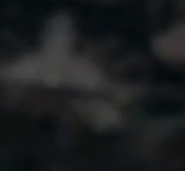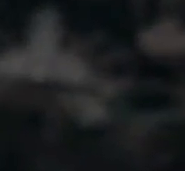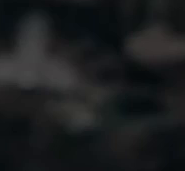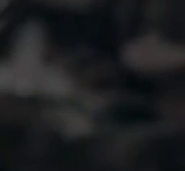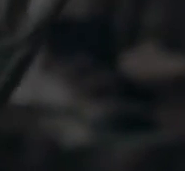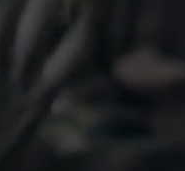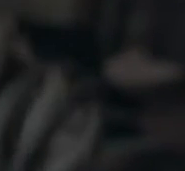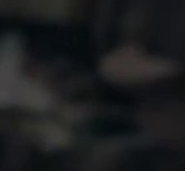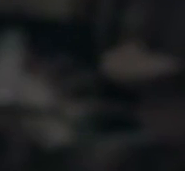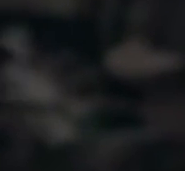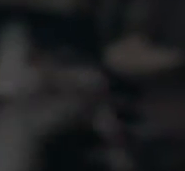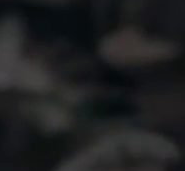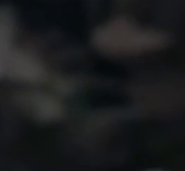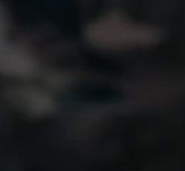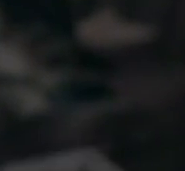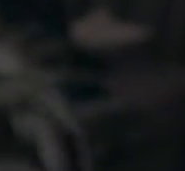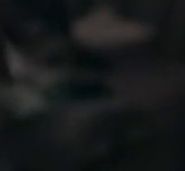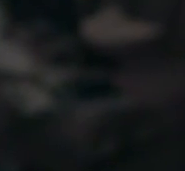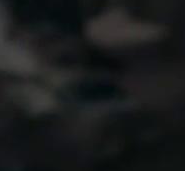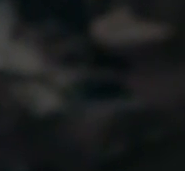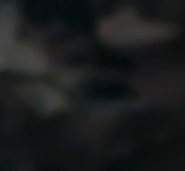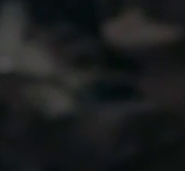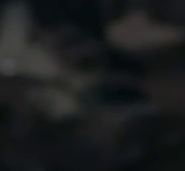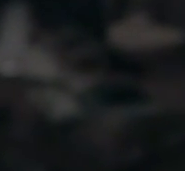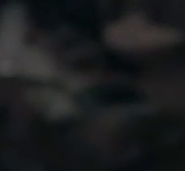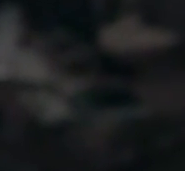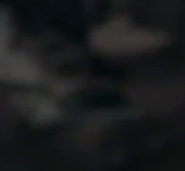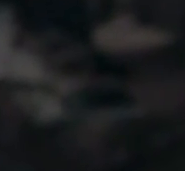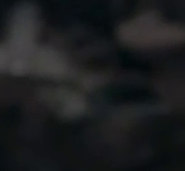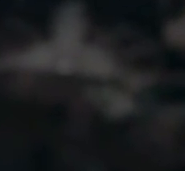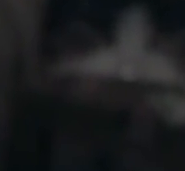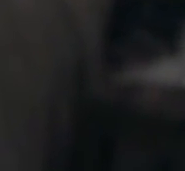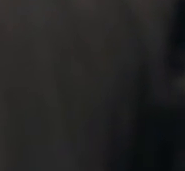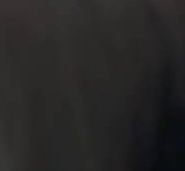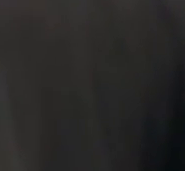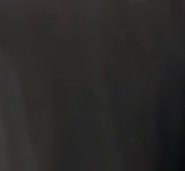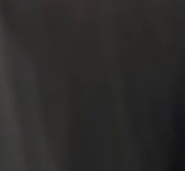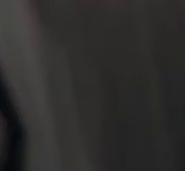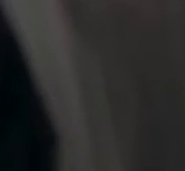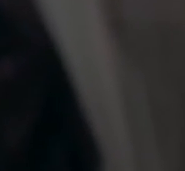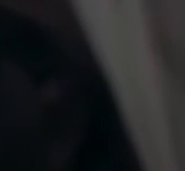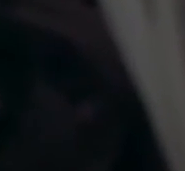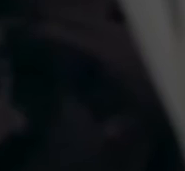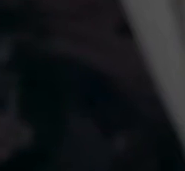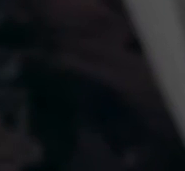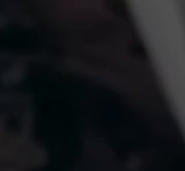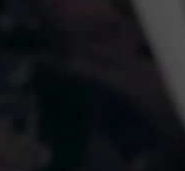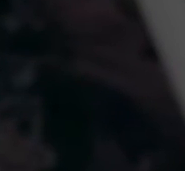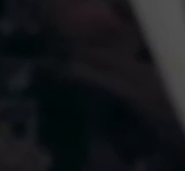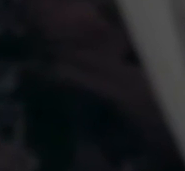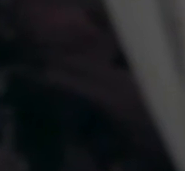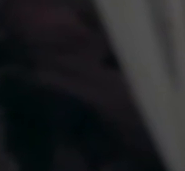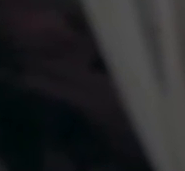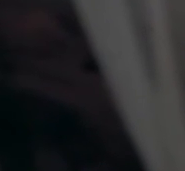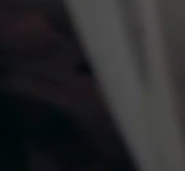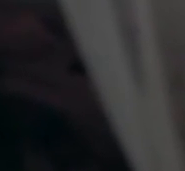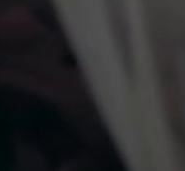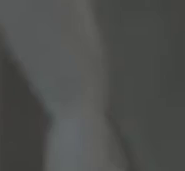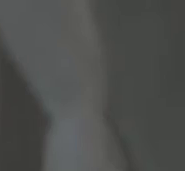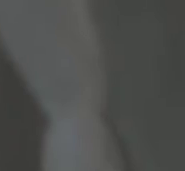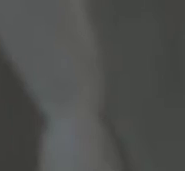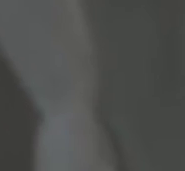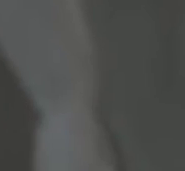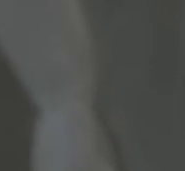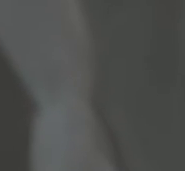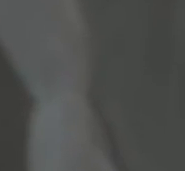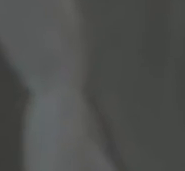lo hace con gran fineza. Creo que es una película en la que hubo una atención a nivel